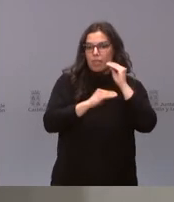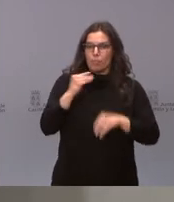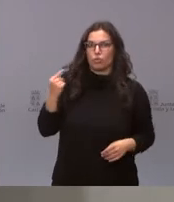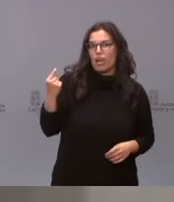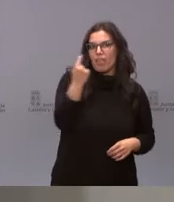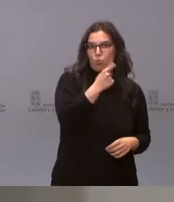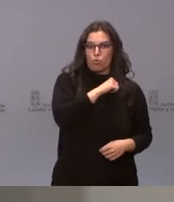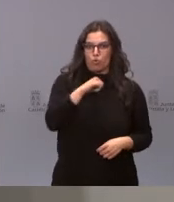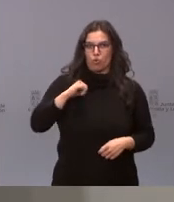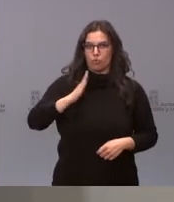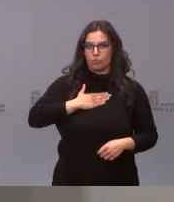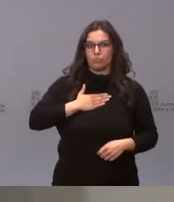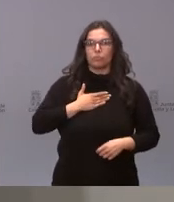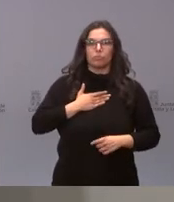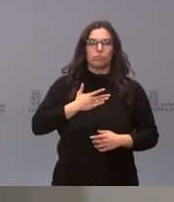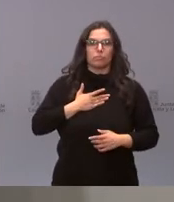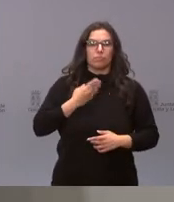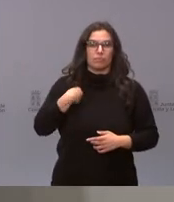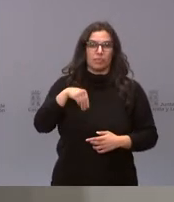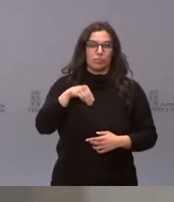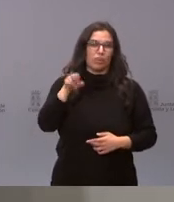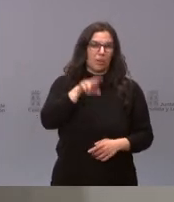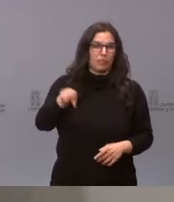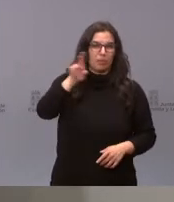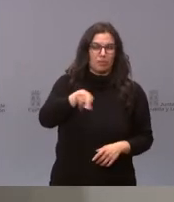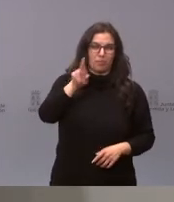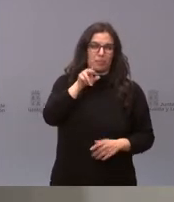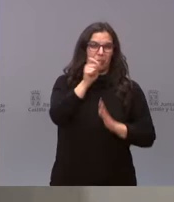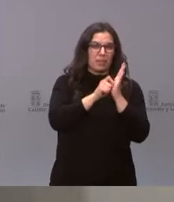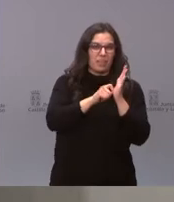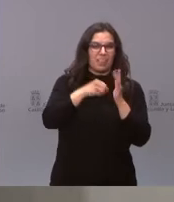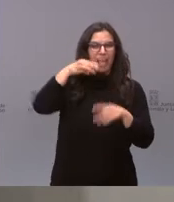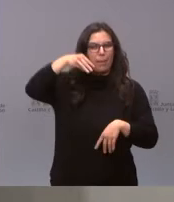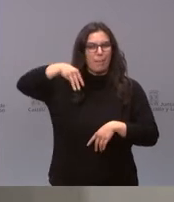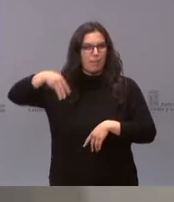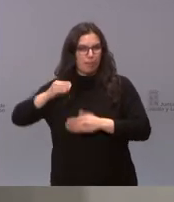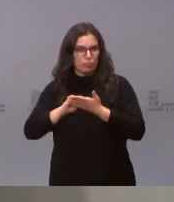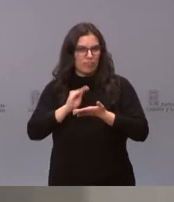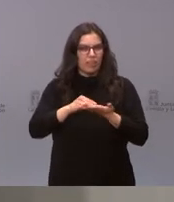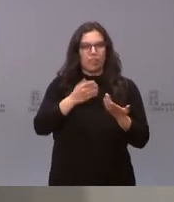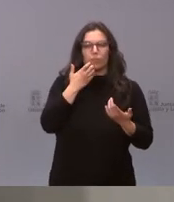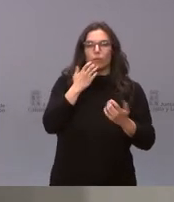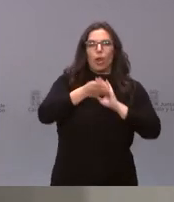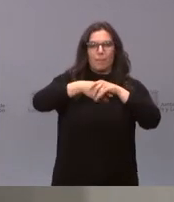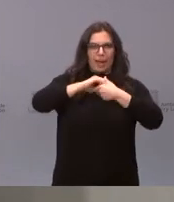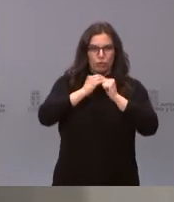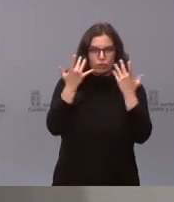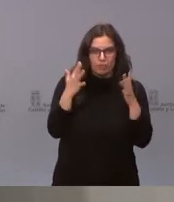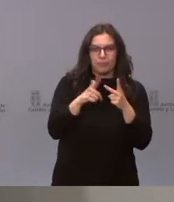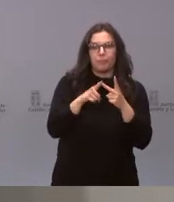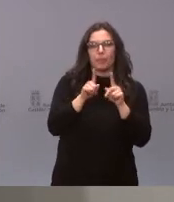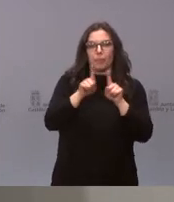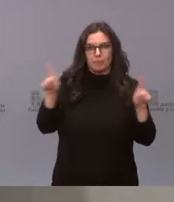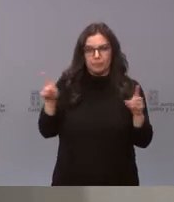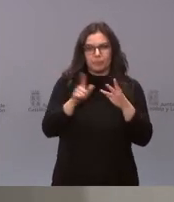que tienen que ver con las 6 m tantas veces repetida en estas ruedas de prensa como son el lavado de manos el metro y